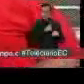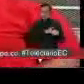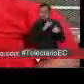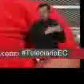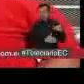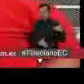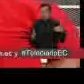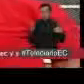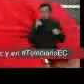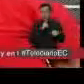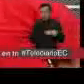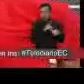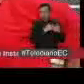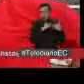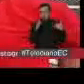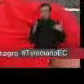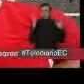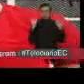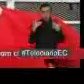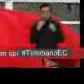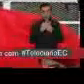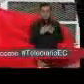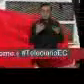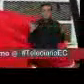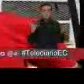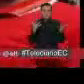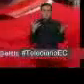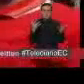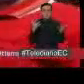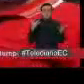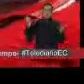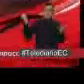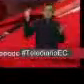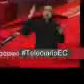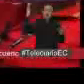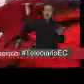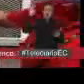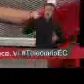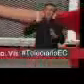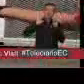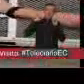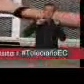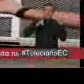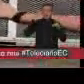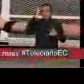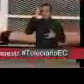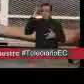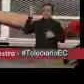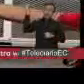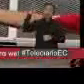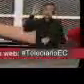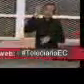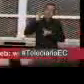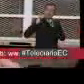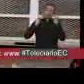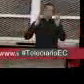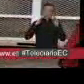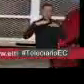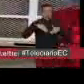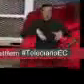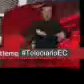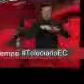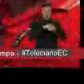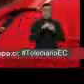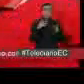calidad de vida promedio, ya entran los rayos solares directos a los pacientes, a los profesionales, y hacia adentro es insoportable